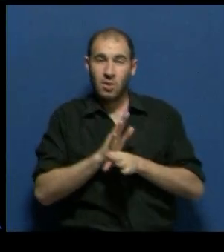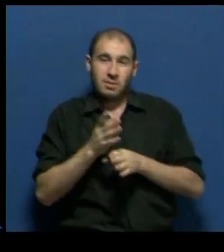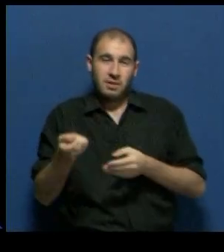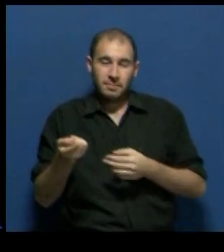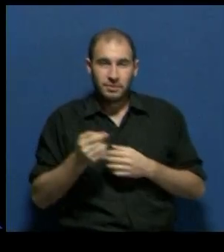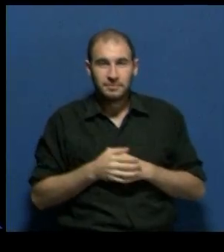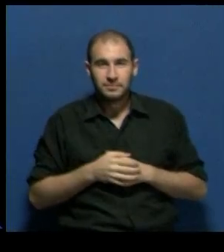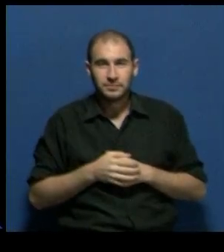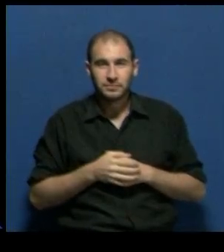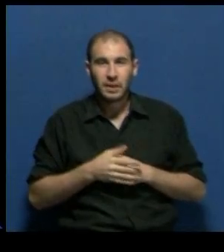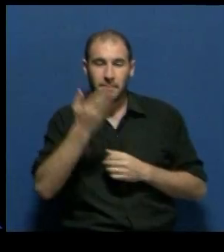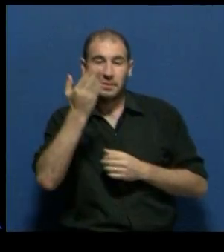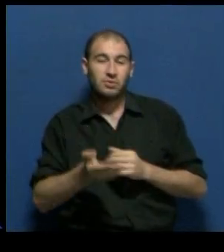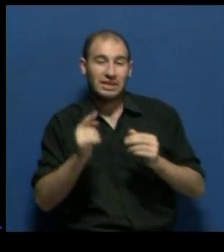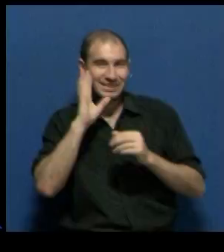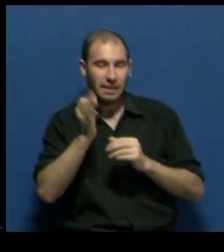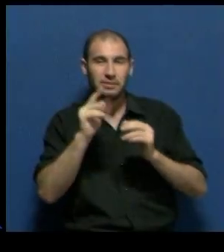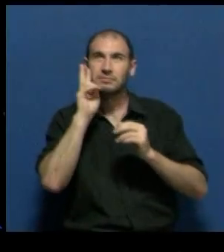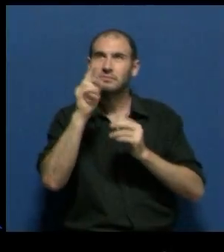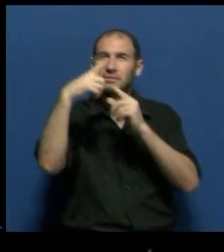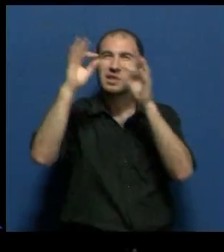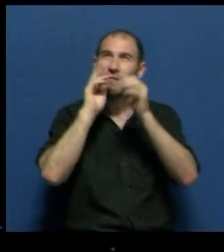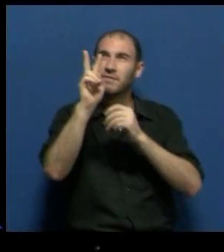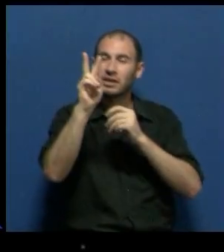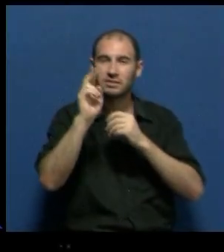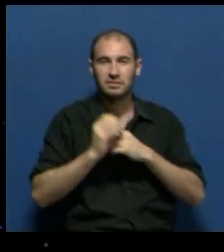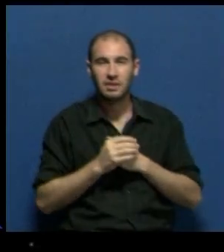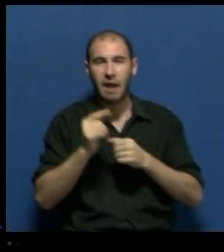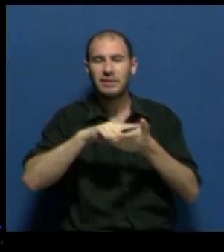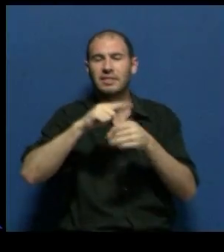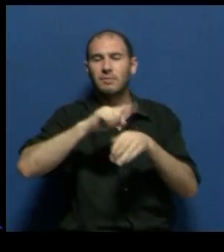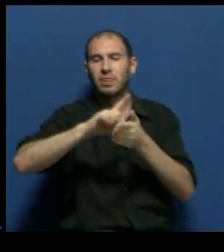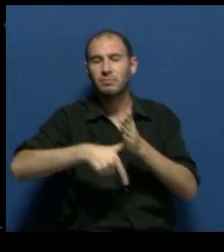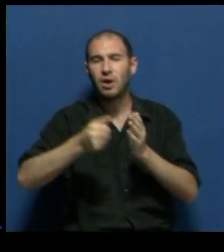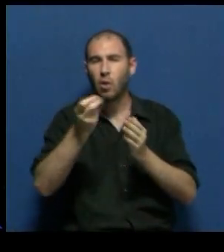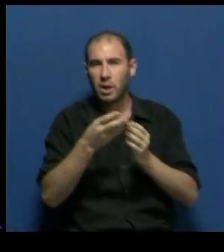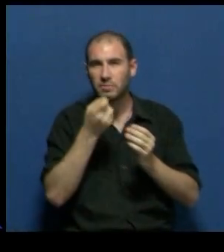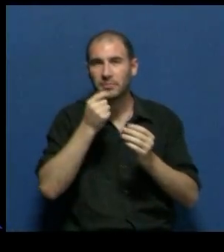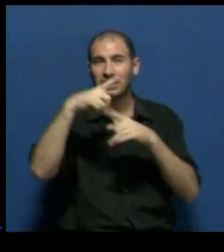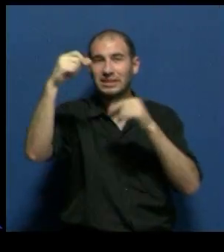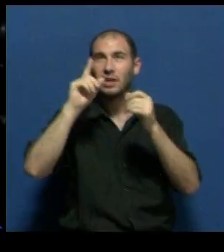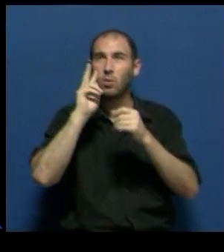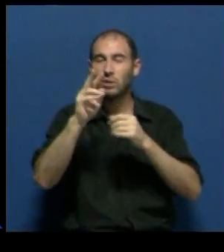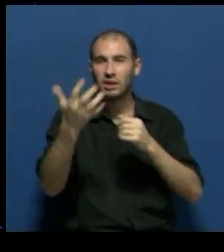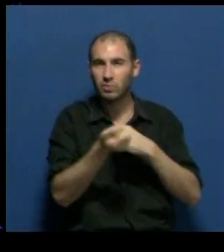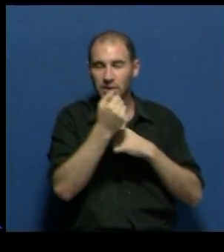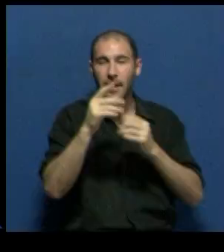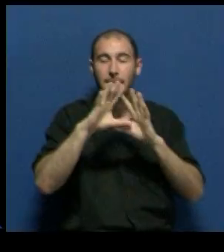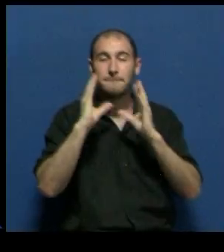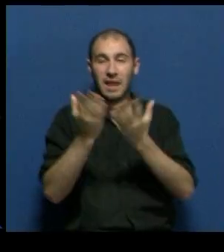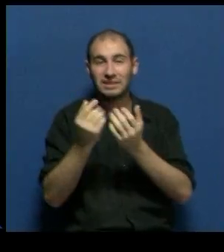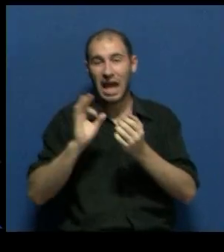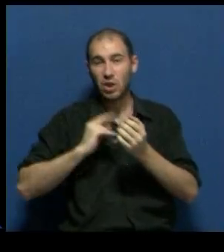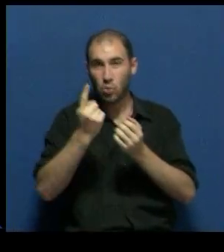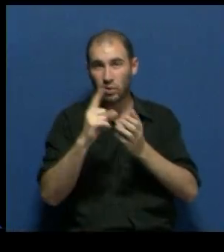un astrónomo quiere observar una estrella y ver cuánto tiempo tarda, y si encuentra una estrella, imagínense que un planeta tarda 1